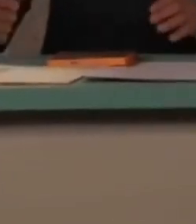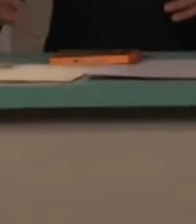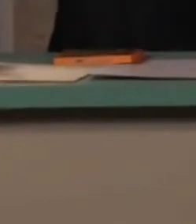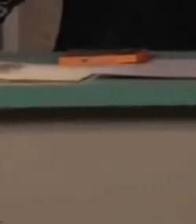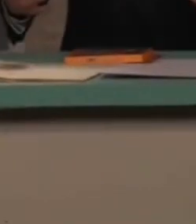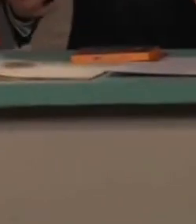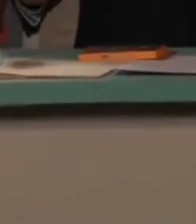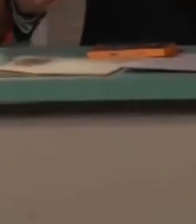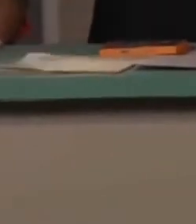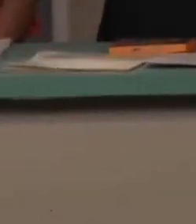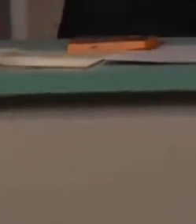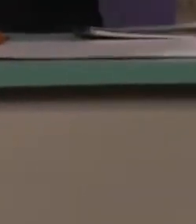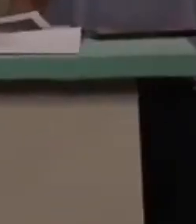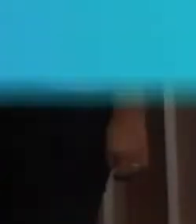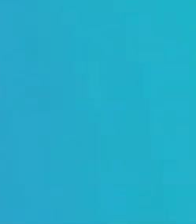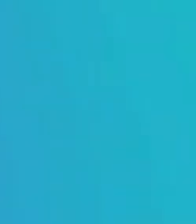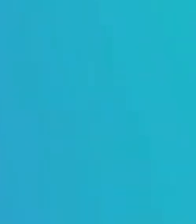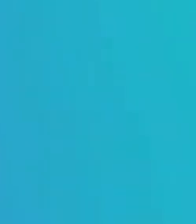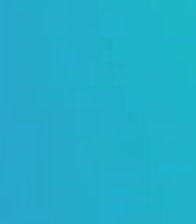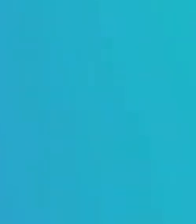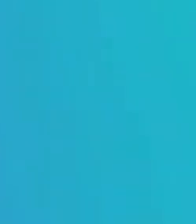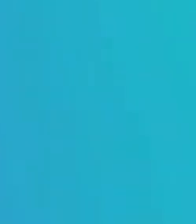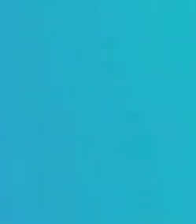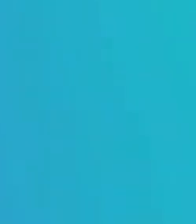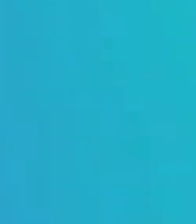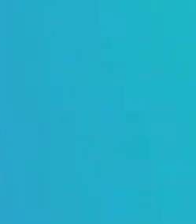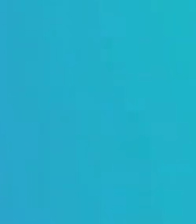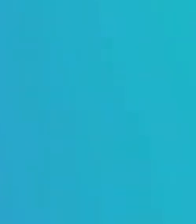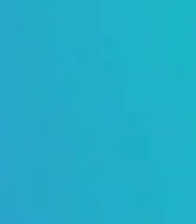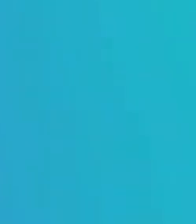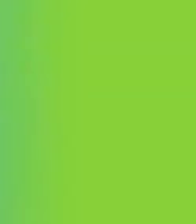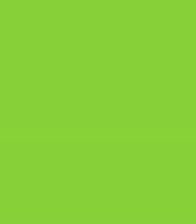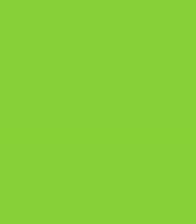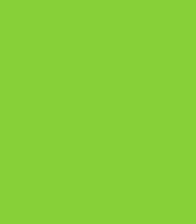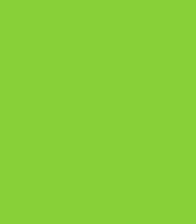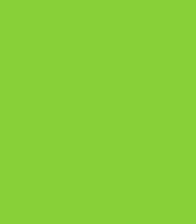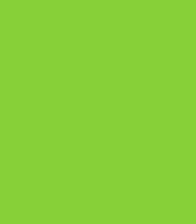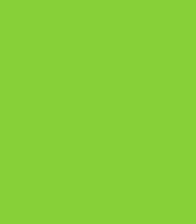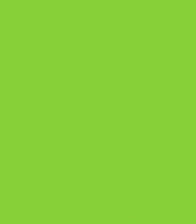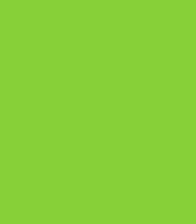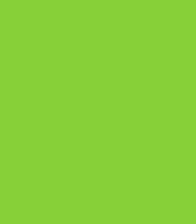Escuela TV. Canal 28, la televisión.